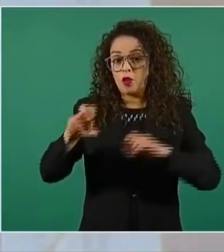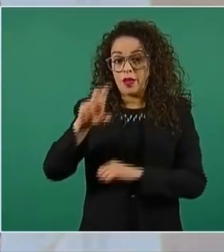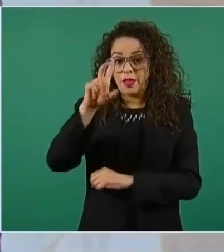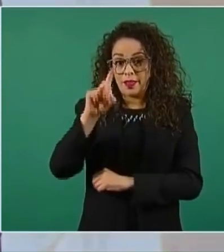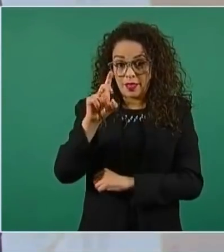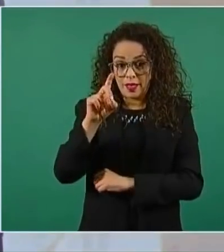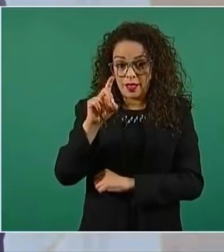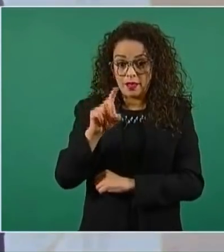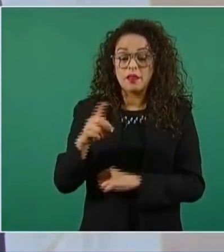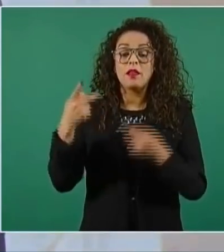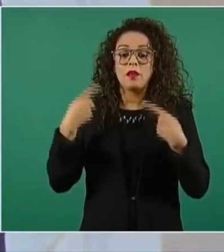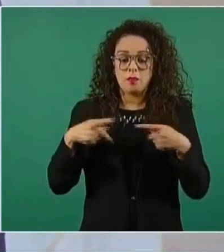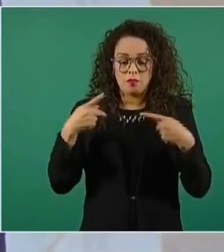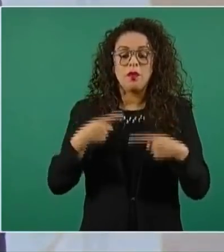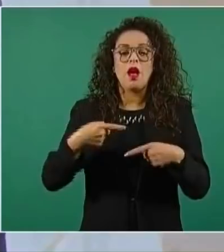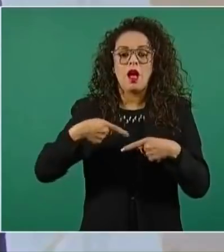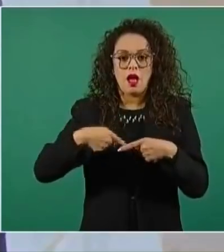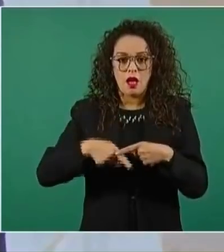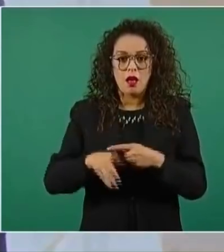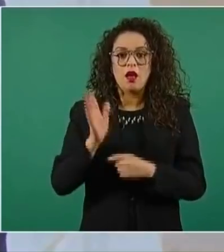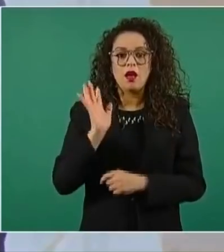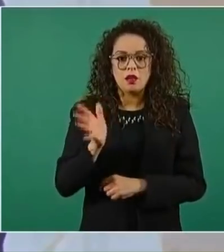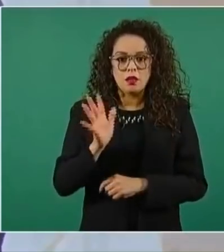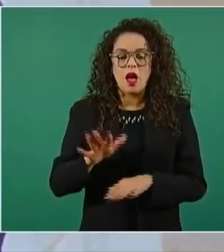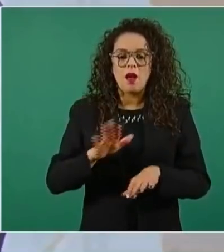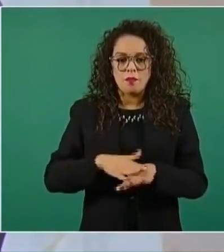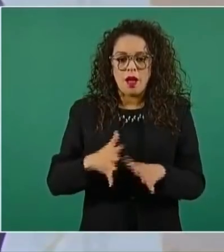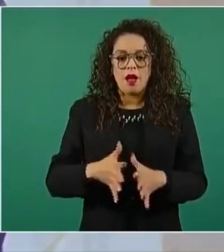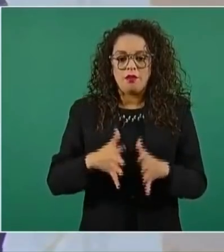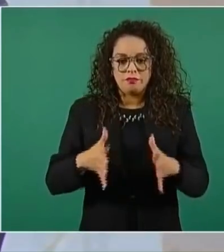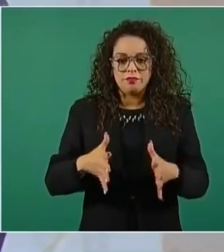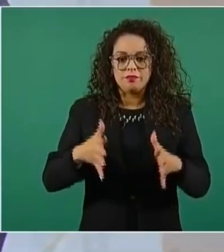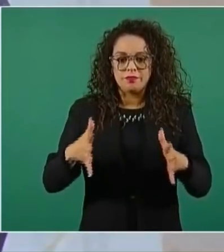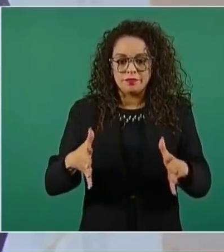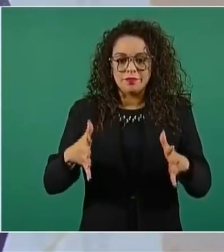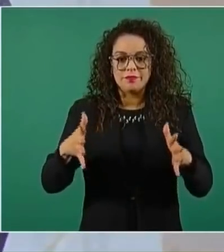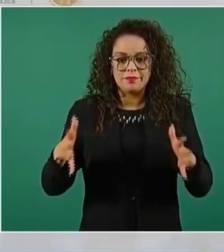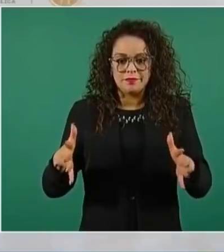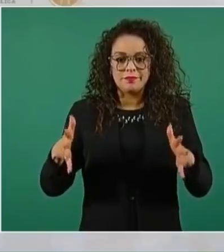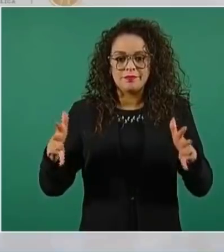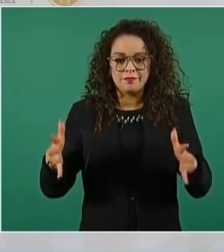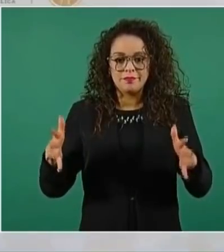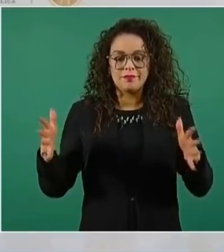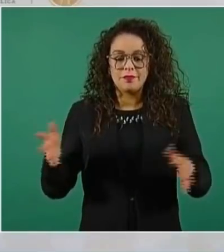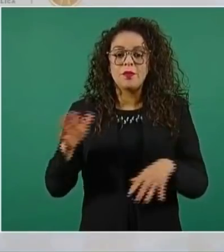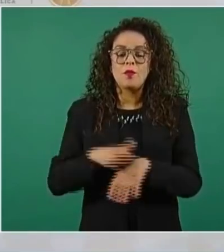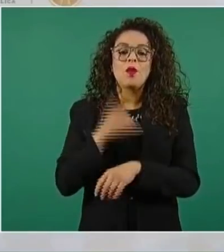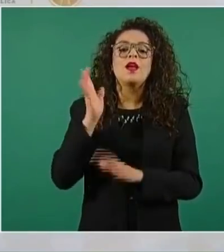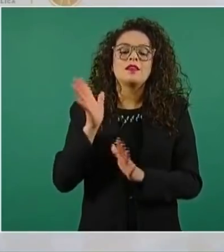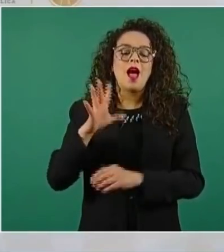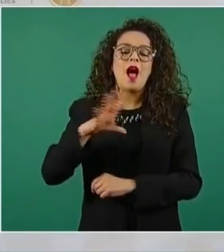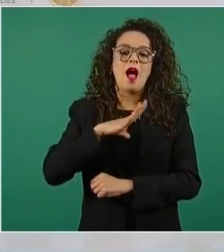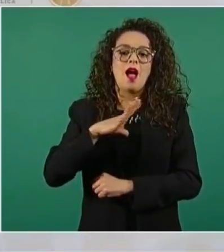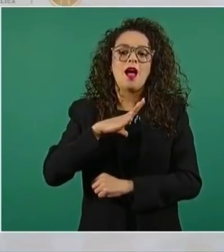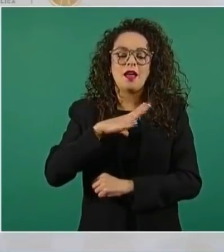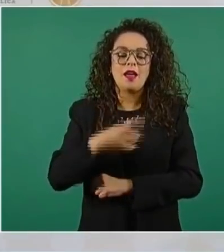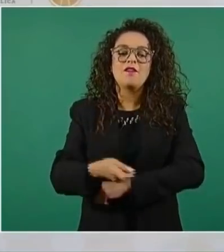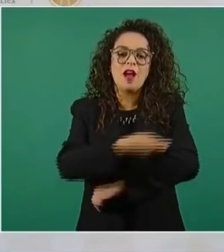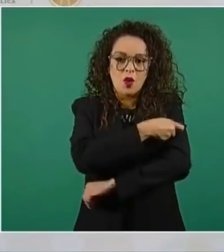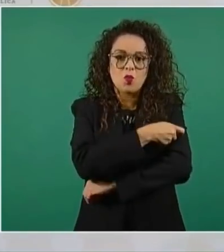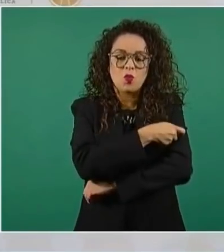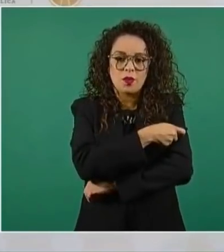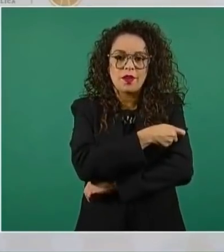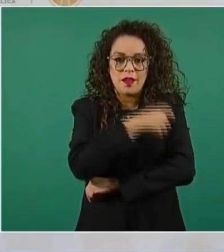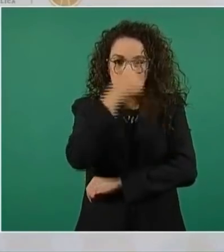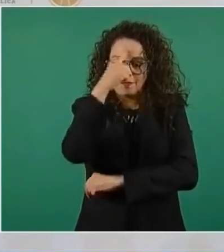la población empieza a crecer porque ya se contaba con la vacuna.